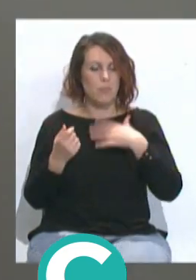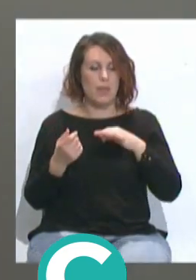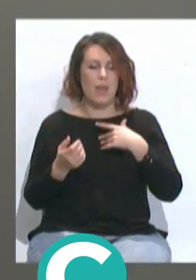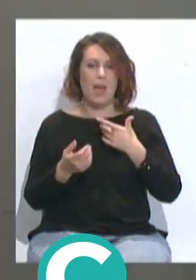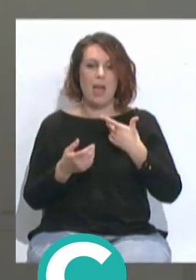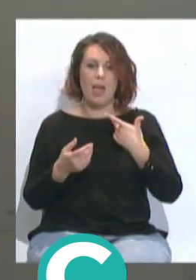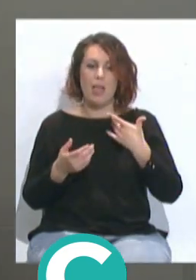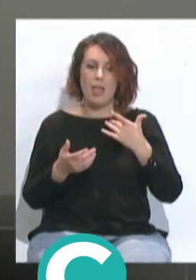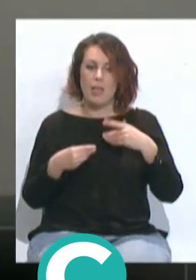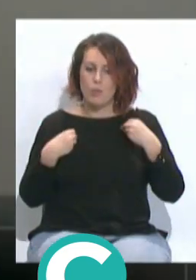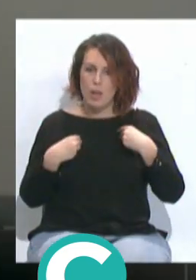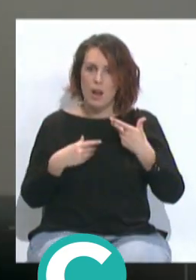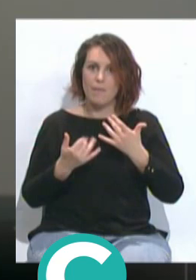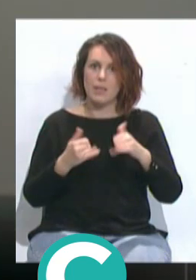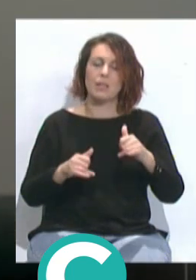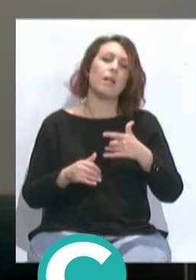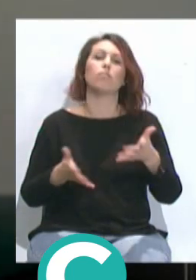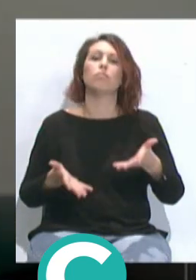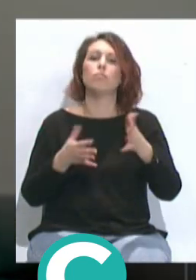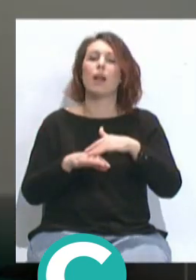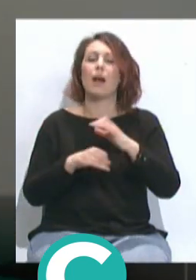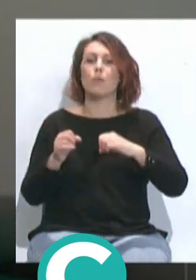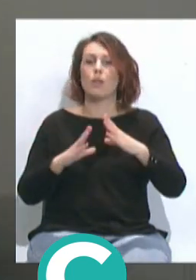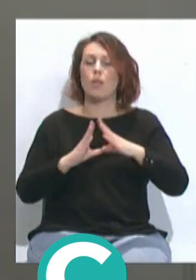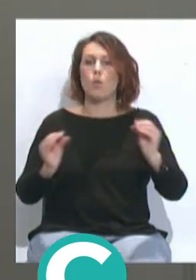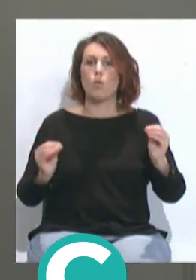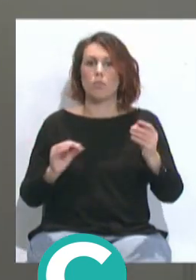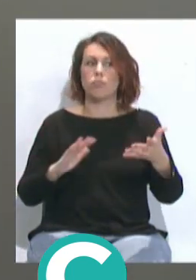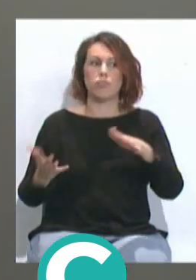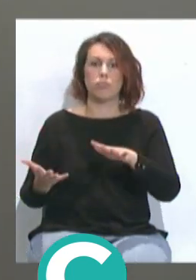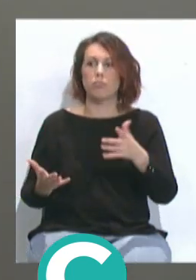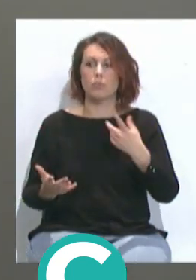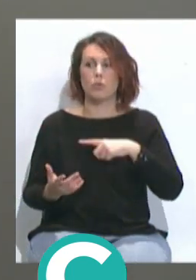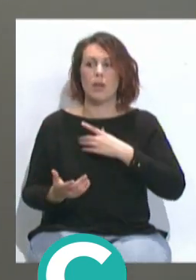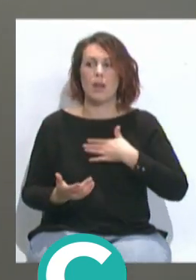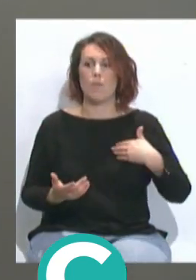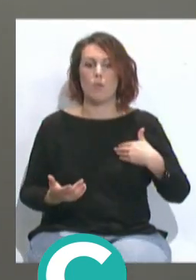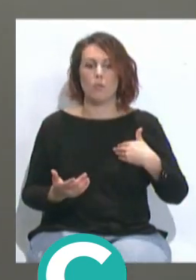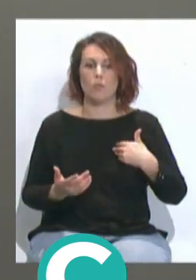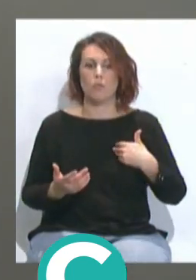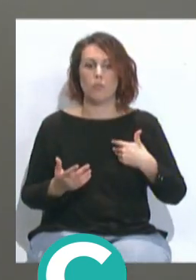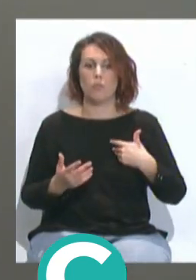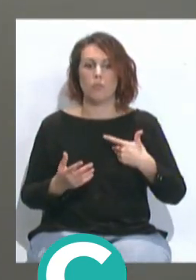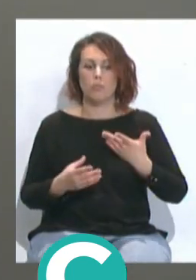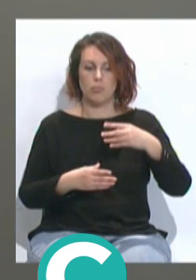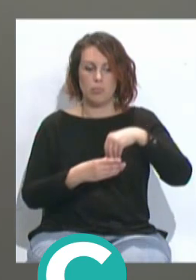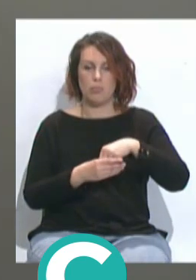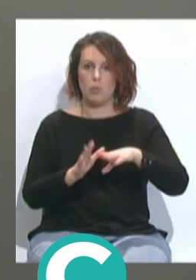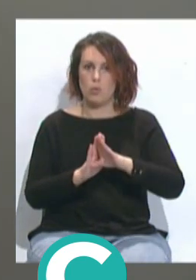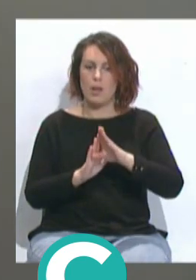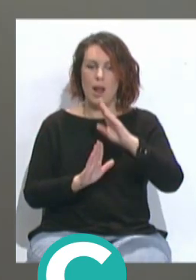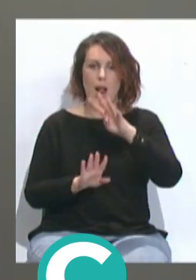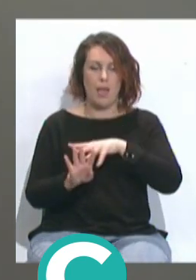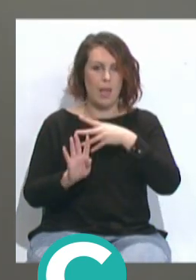Este impulso que se le da a convertirla en Campeonato Andaluc pues queremos que siga formando parte de ese